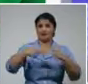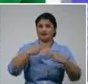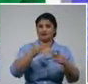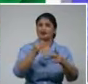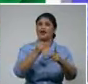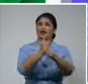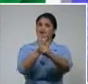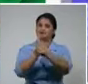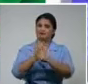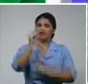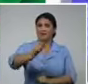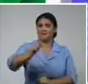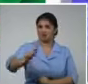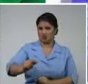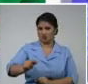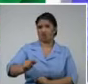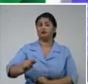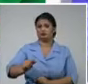manera importante.